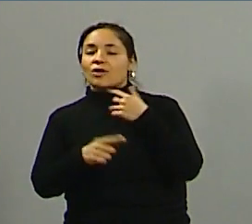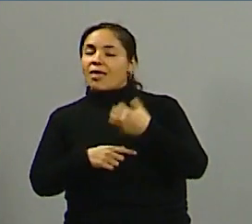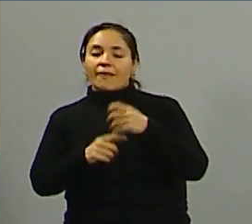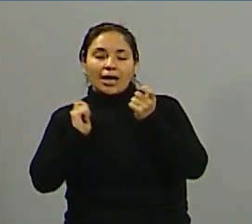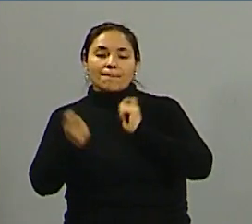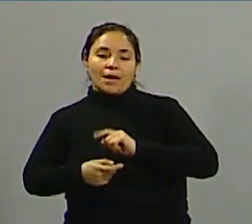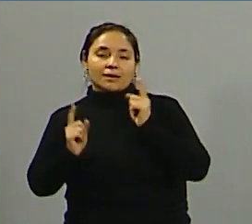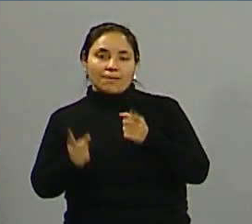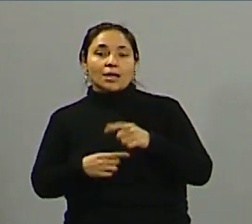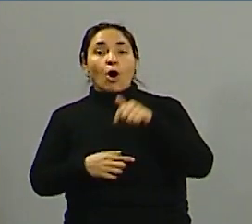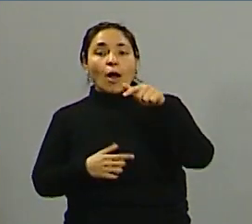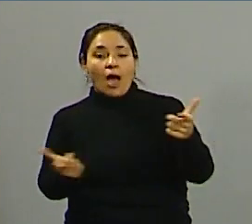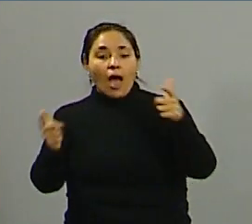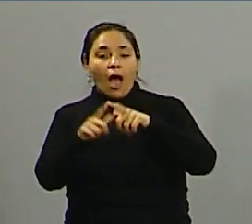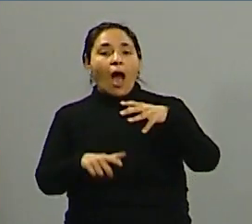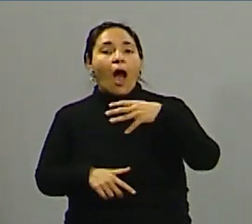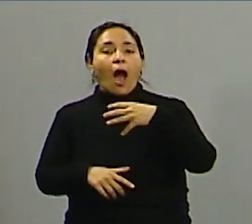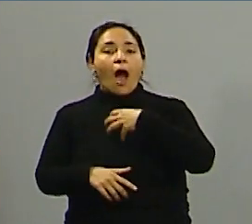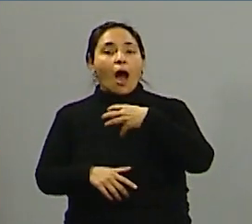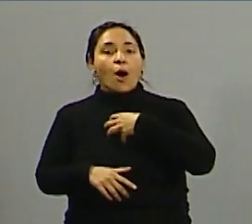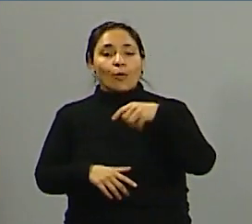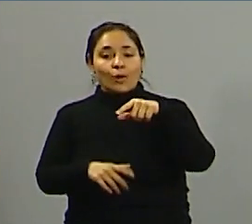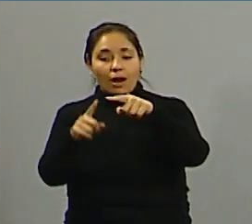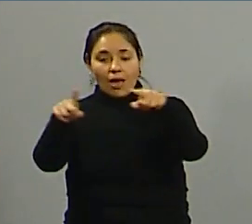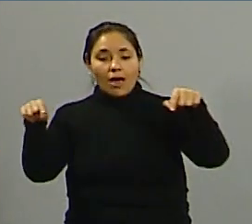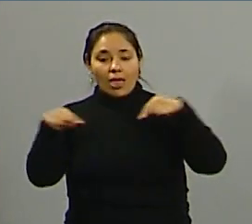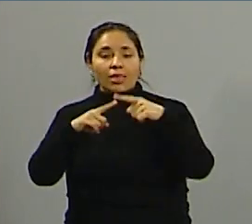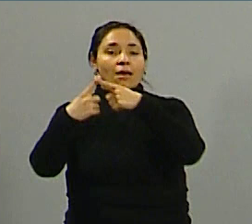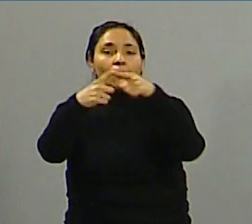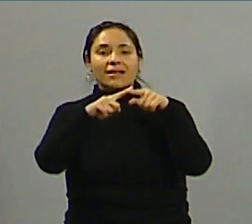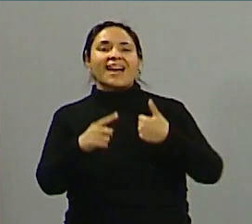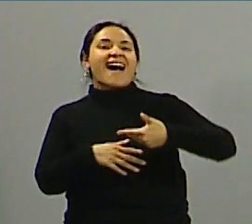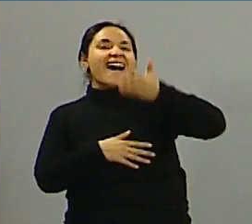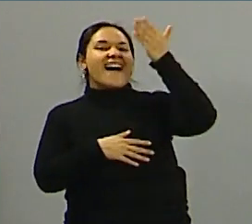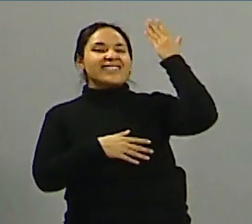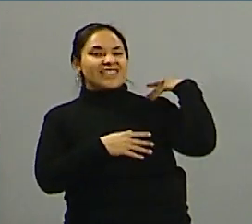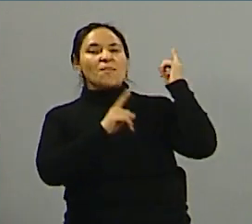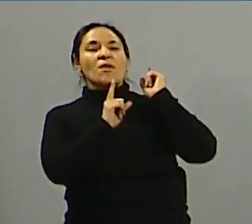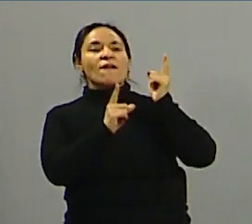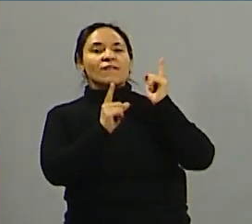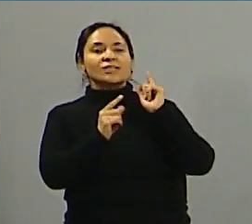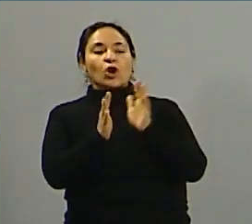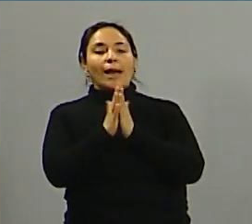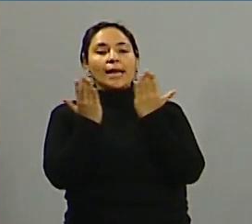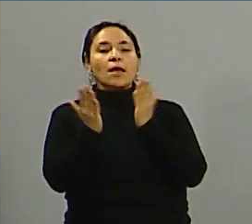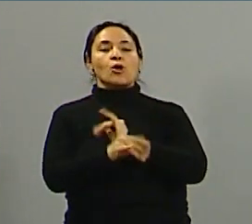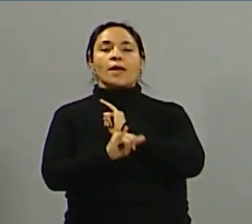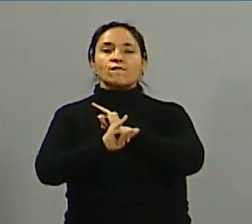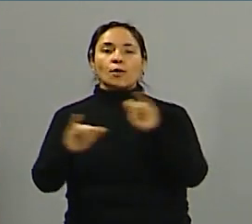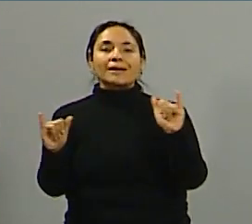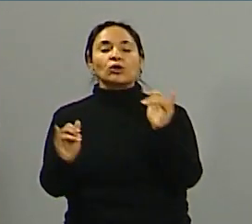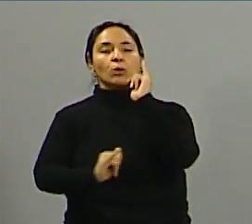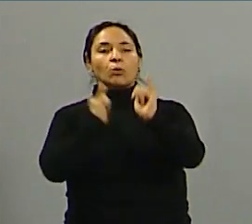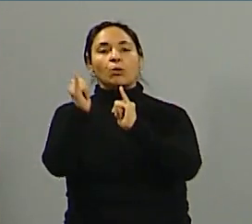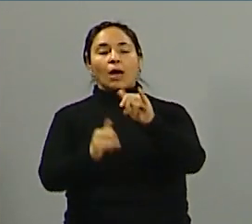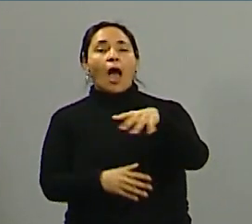las aulas son de debate, antes generalmente entraba el profesor con su libro, con su información y hablaba y los chicos